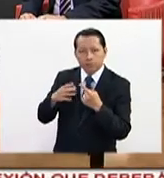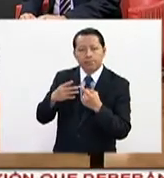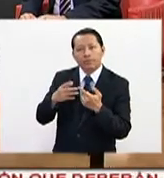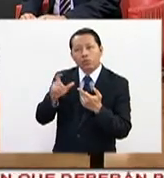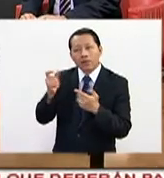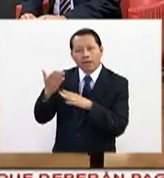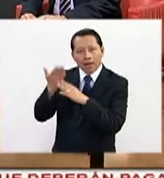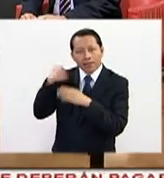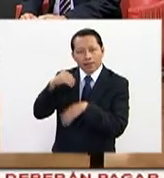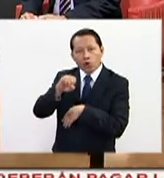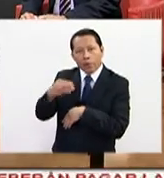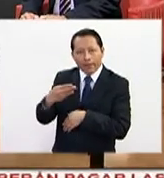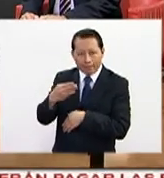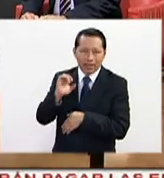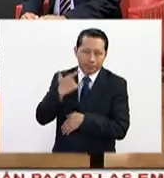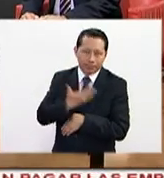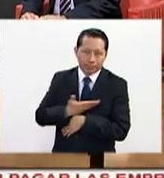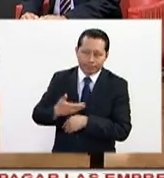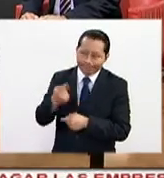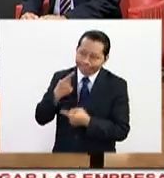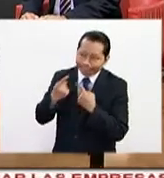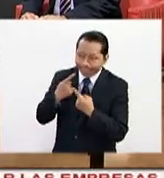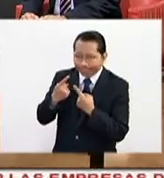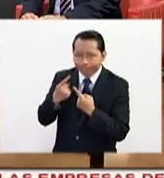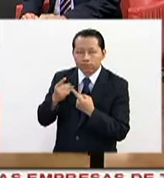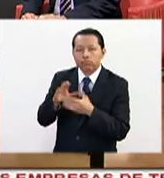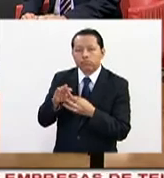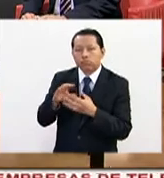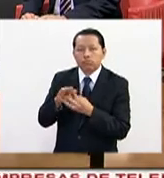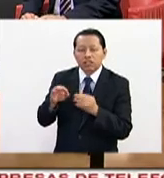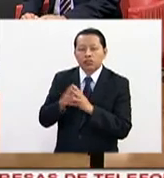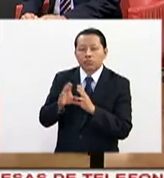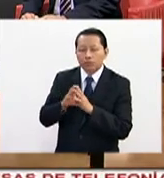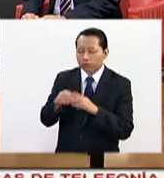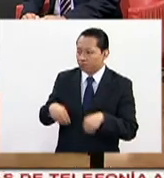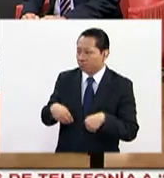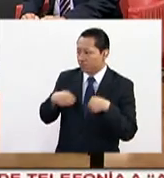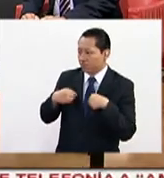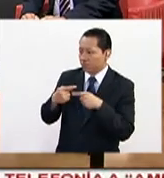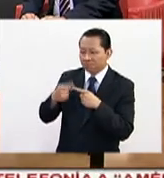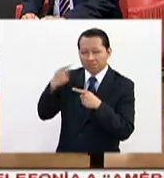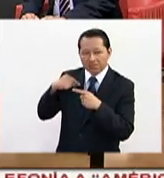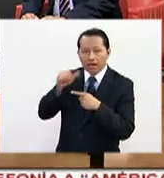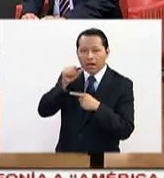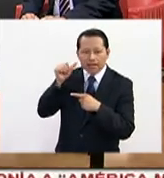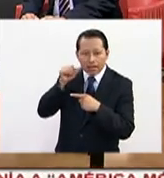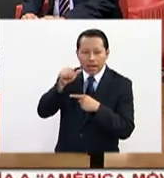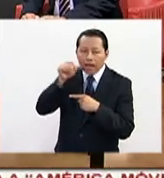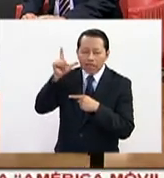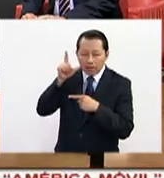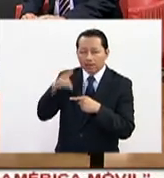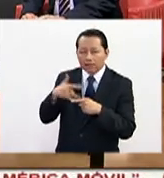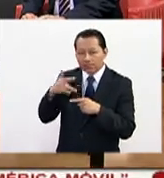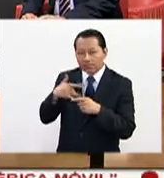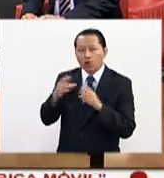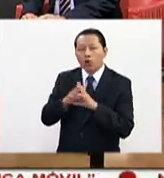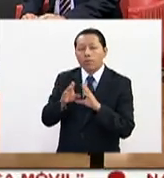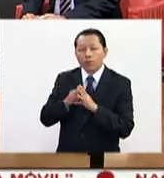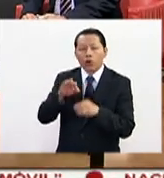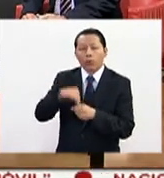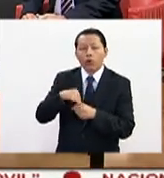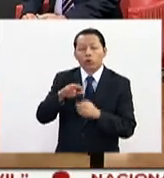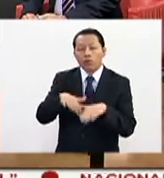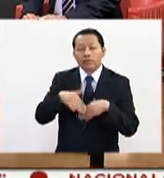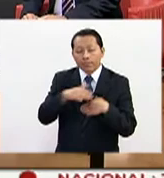Obama, etcétera, pues precisamente resaltar, ¿no? Vivimos antier, me parece, este voto en la